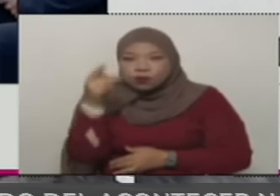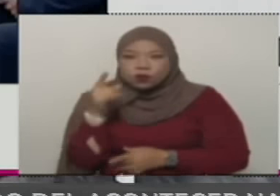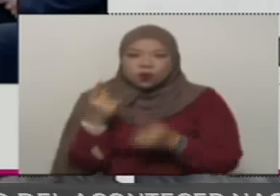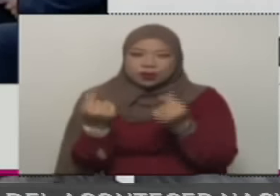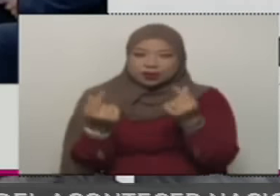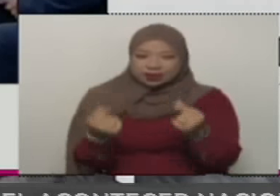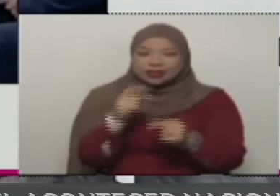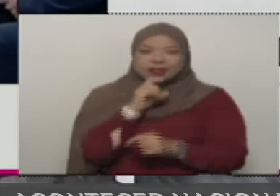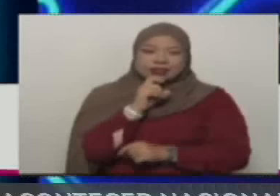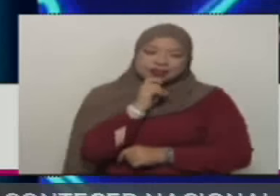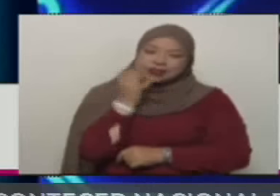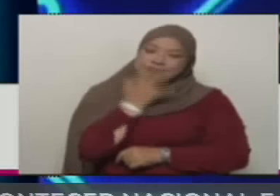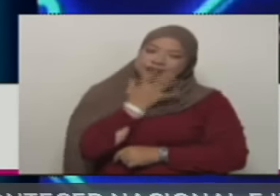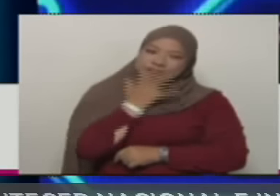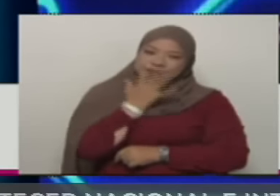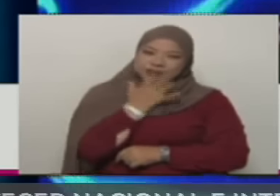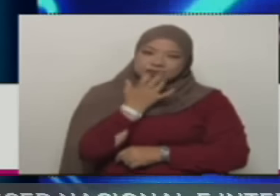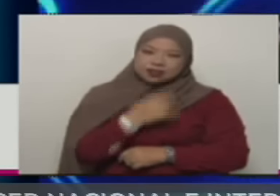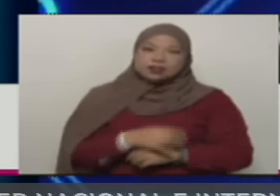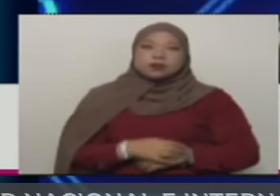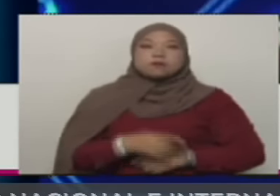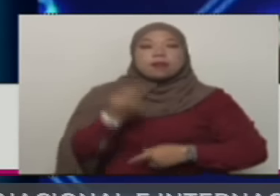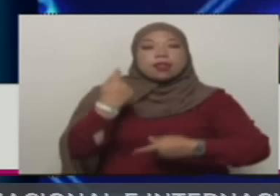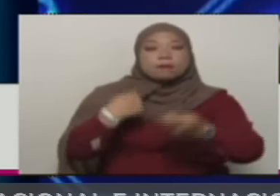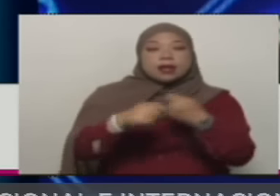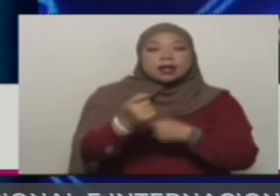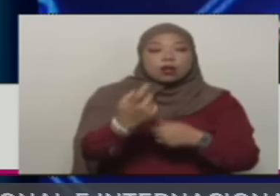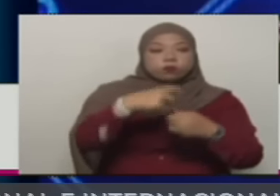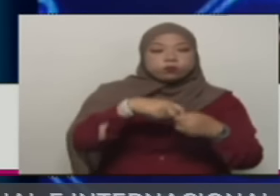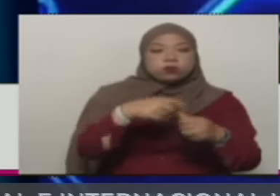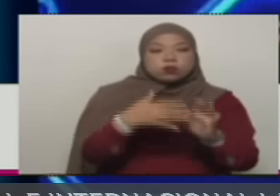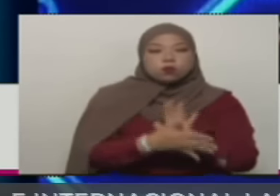economistas, hablar de mercado interno robusto